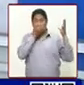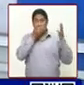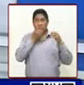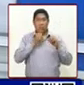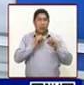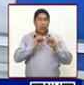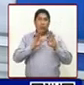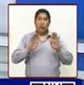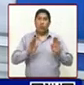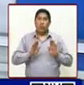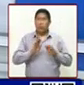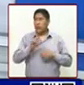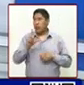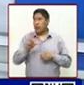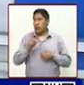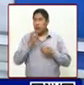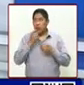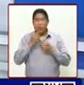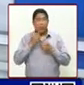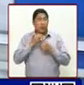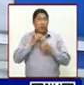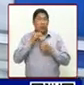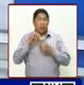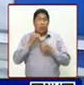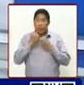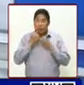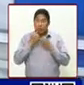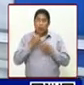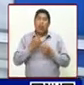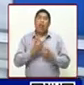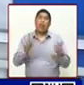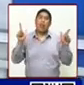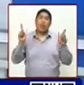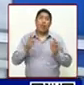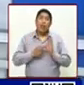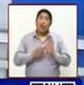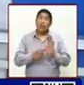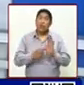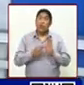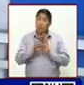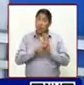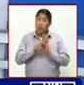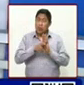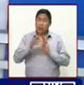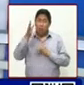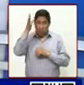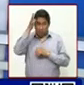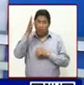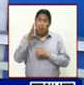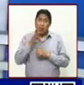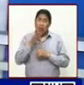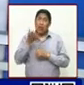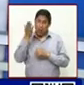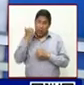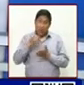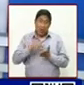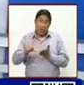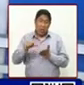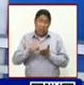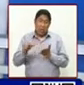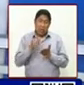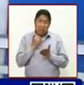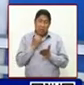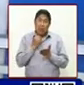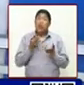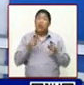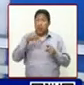claro. Ha salido a la luz pública un video que lo muestra a él, a este joven, pidiendo a sus padres que paguen la recompensa.